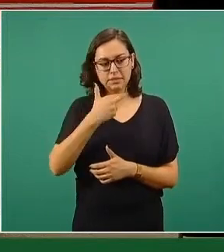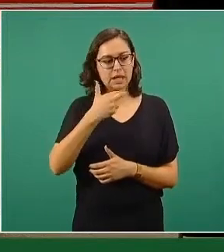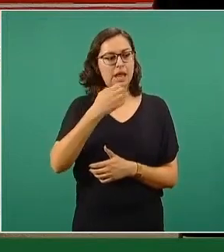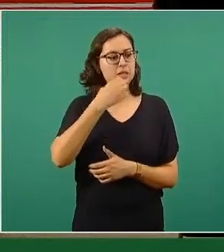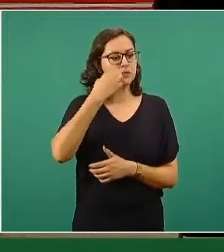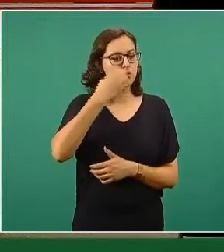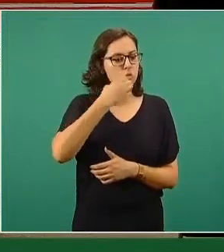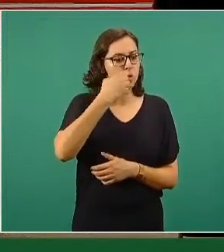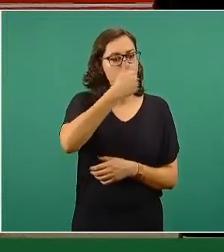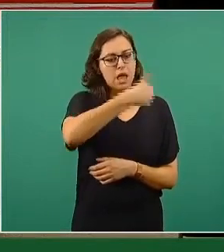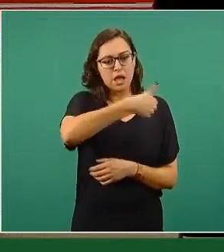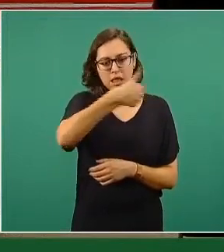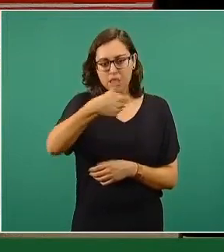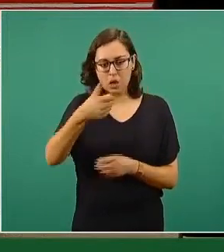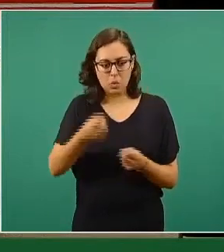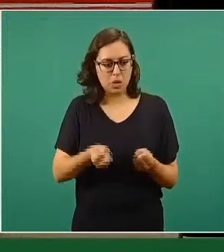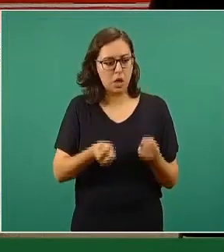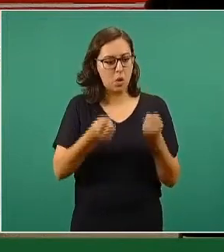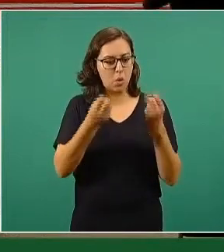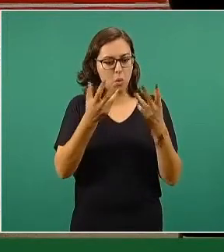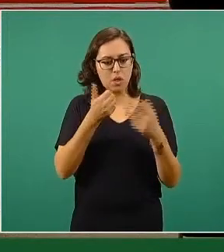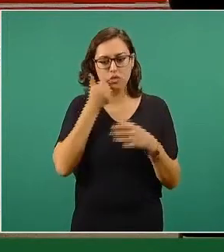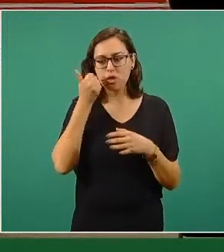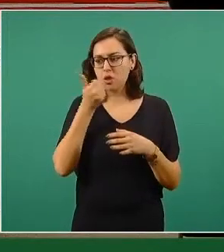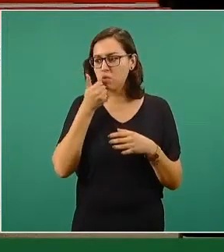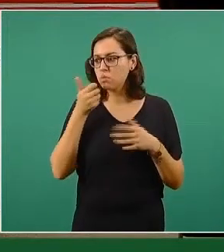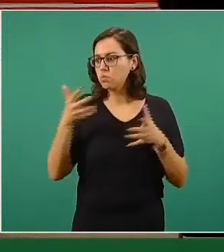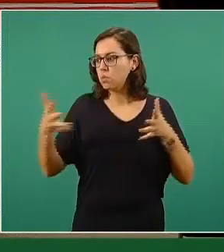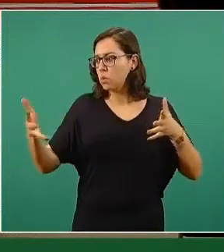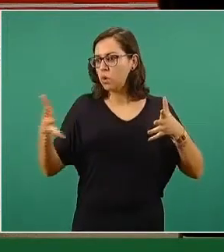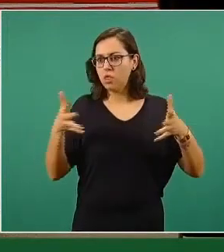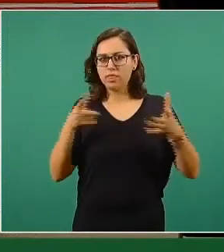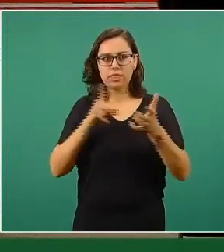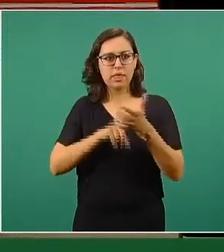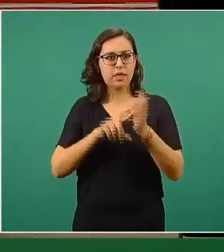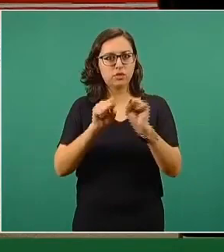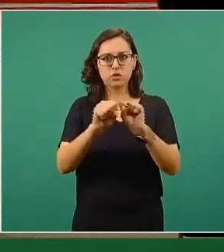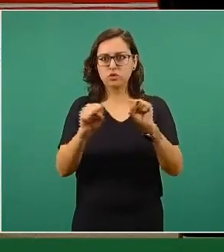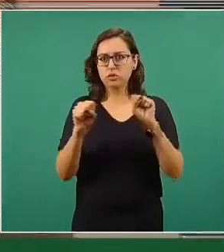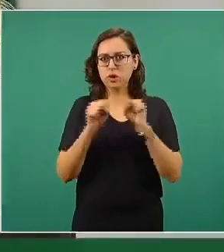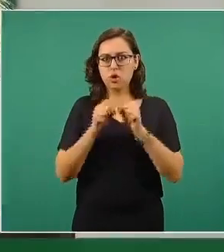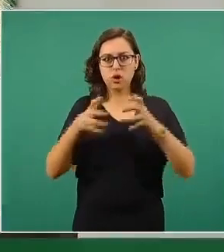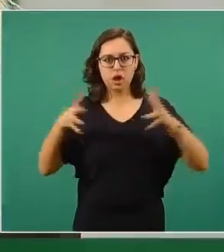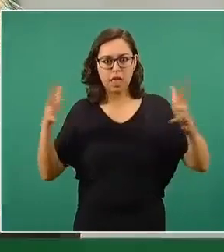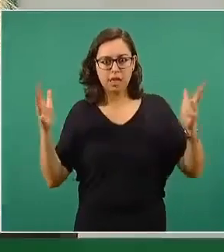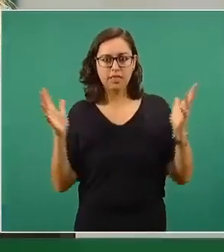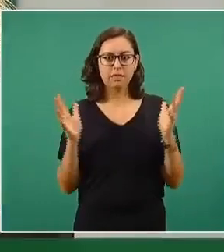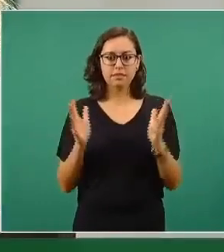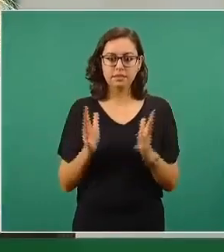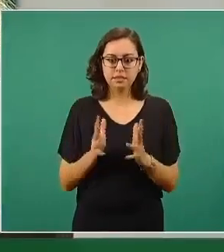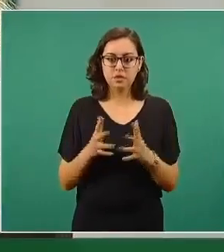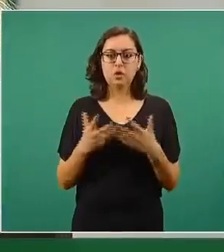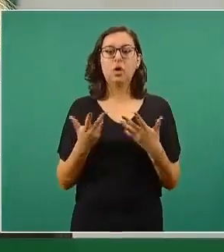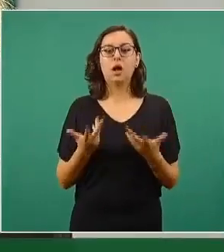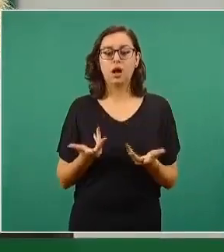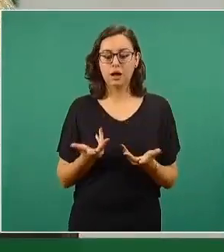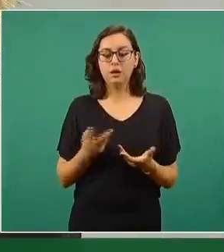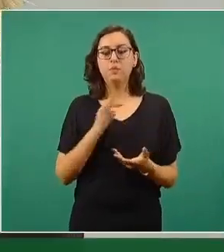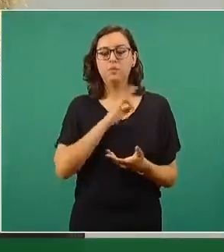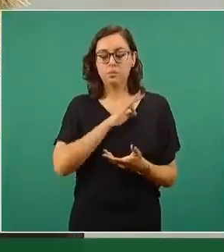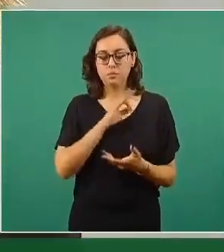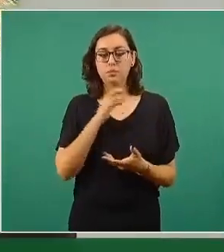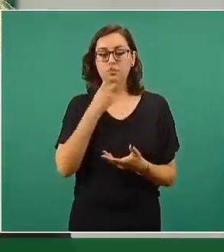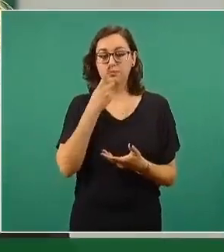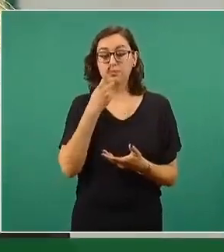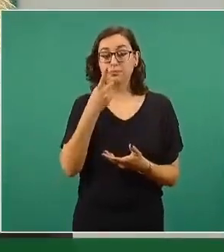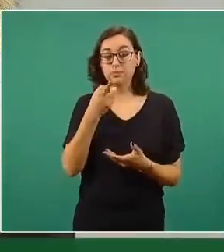de la cantidad de alumnos, del espacio que existe al interior de las aulas, y entonces sí podemos hablar que dentro